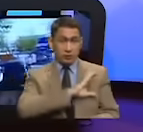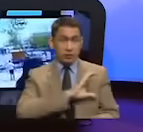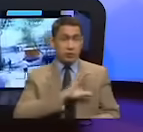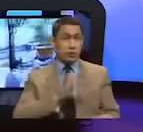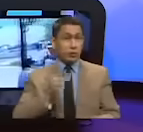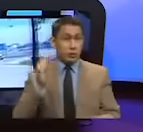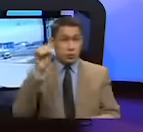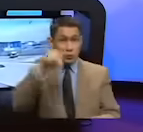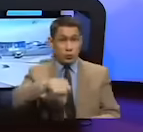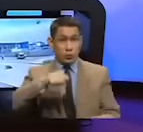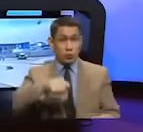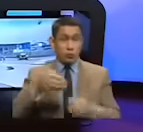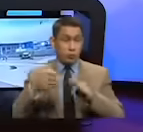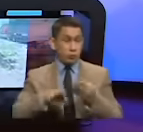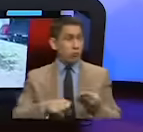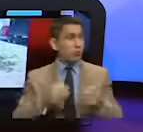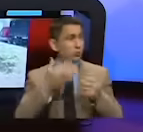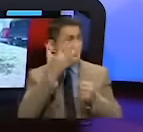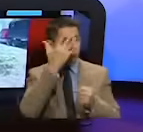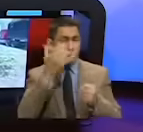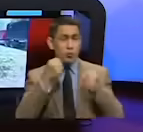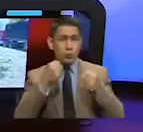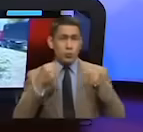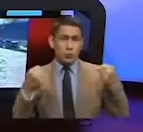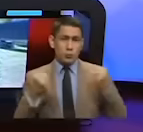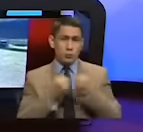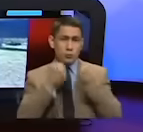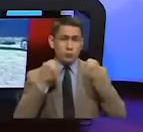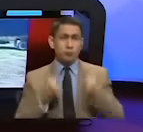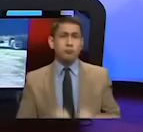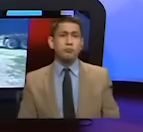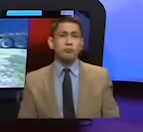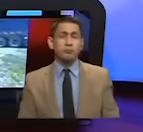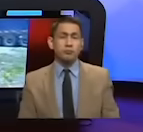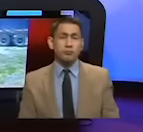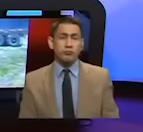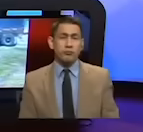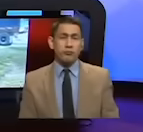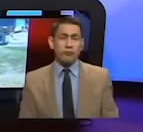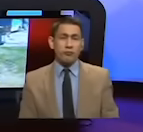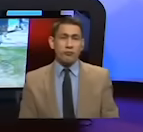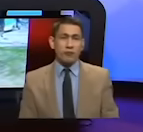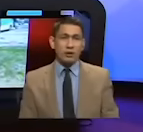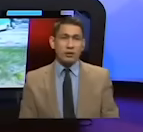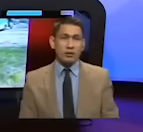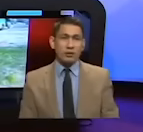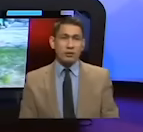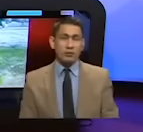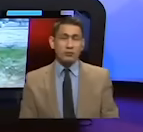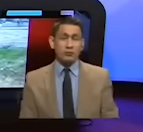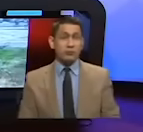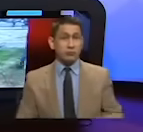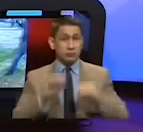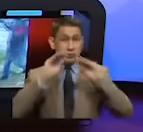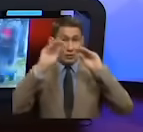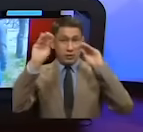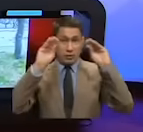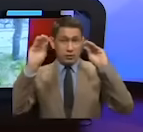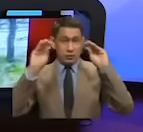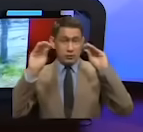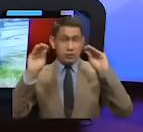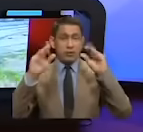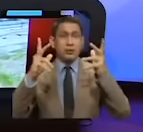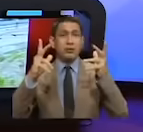pocos instantes debido a la gravedad de las heridas. Nosotros tenemos que advertirles, si ustedes están